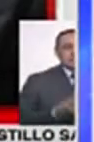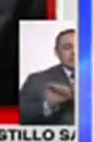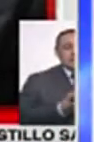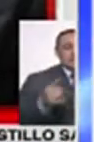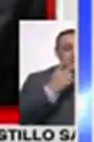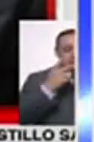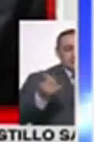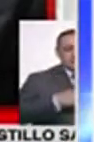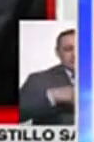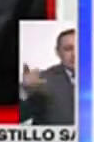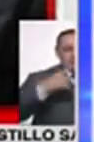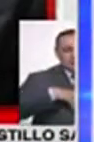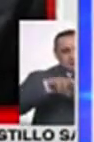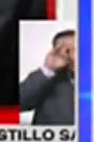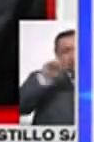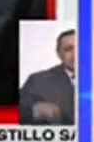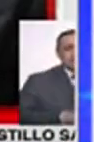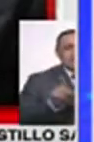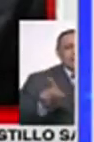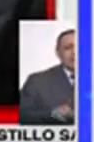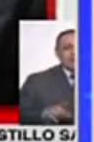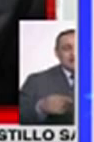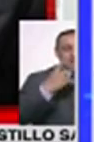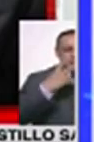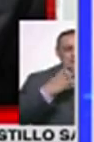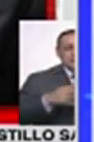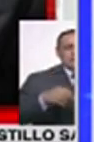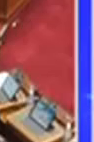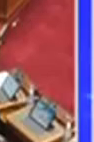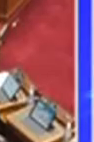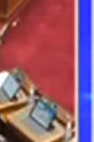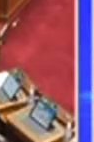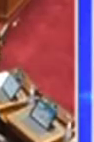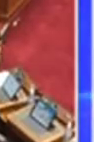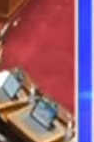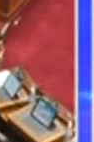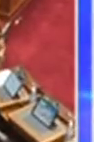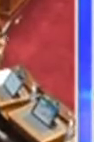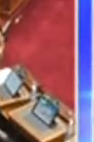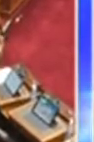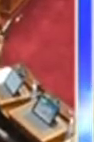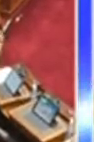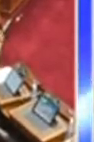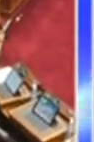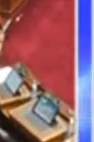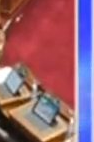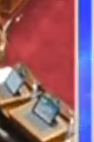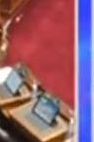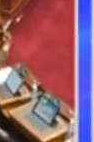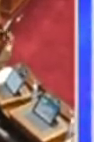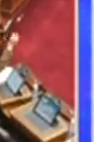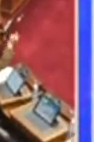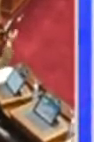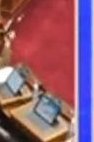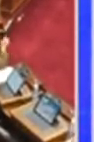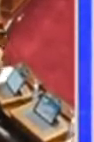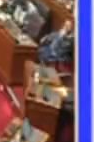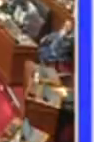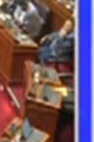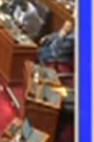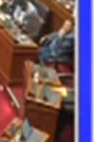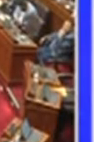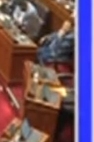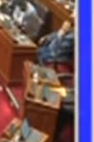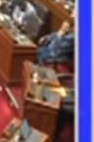fugado de nuestro país e incluso han renunciado vía fax. Al término del pleno, otros parlamentarios, como Waldemar